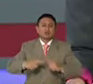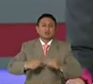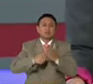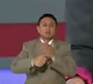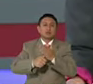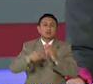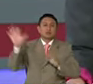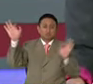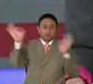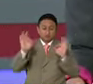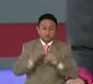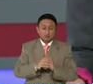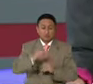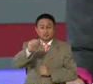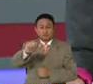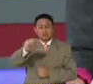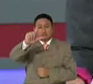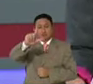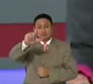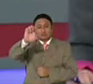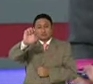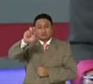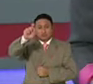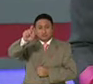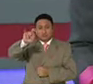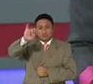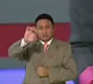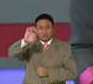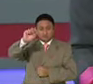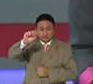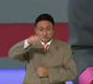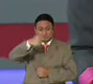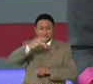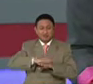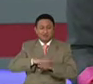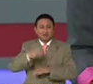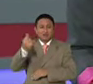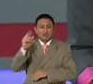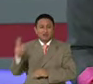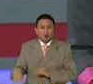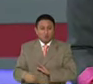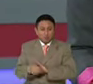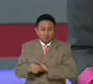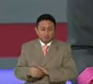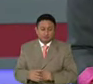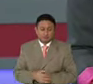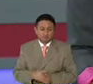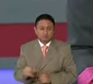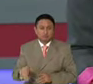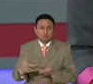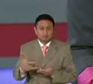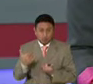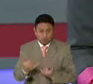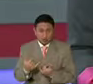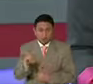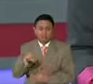Electricidad, Alexei Mosquera, acusado de presunto delito de lavado de activos. El exfuncionario permanece